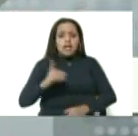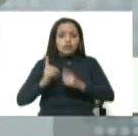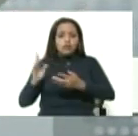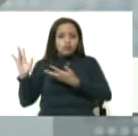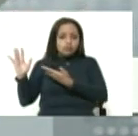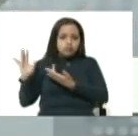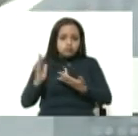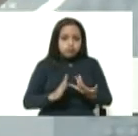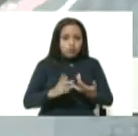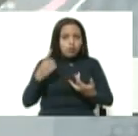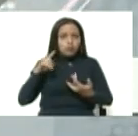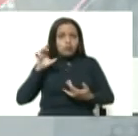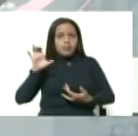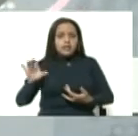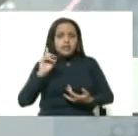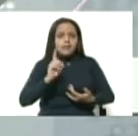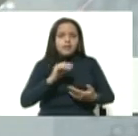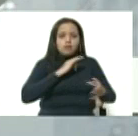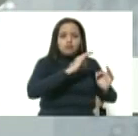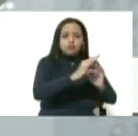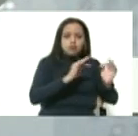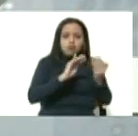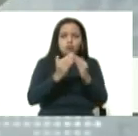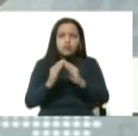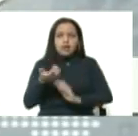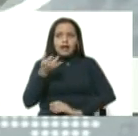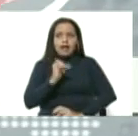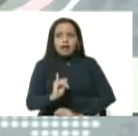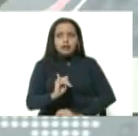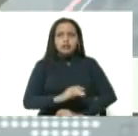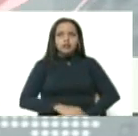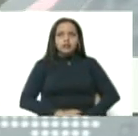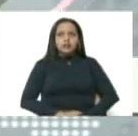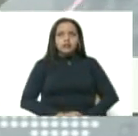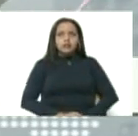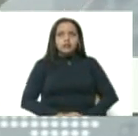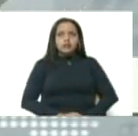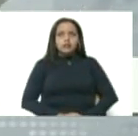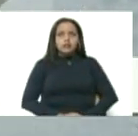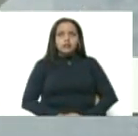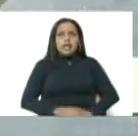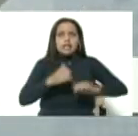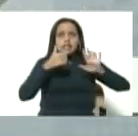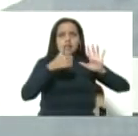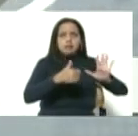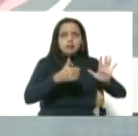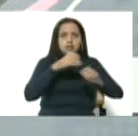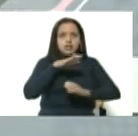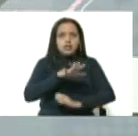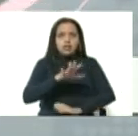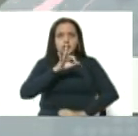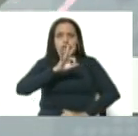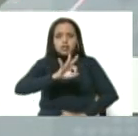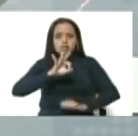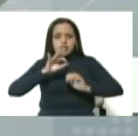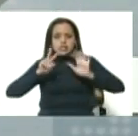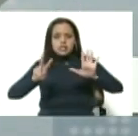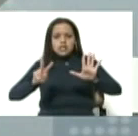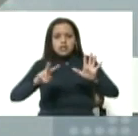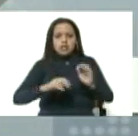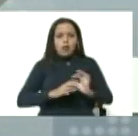casos de transmisión comunitaria, a este momento debemos reportar 6.537